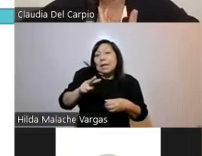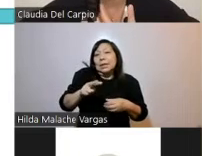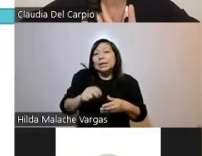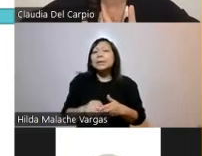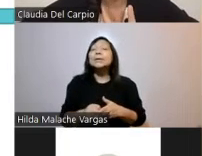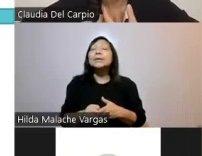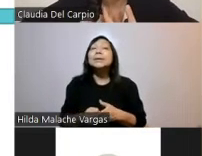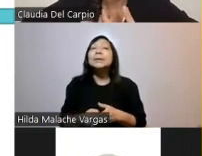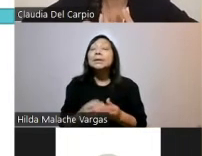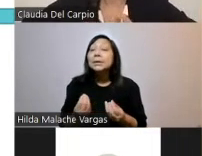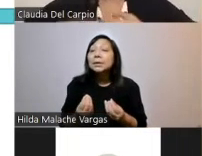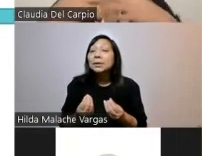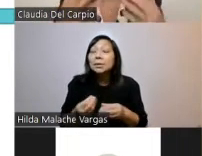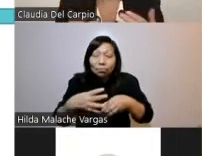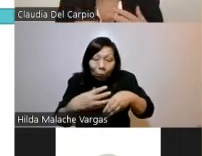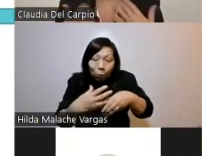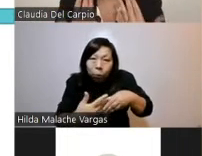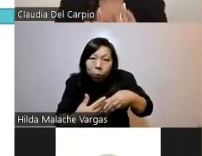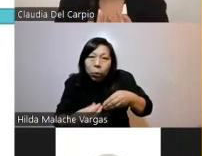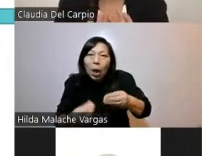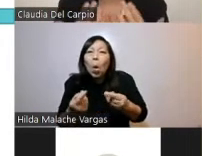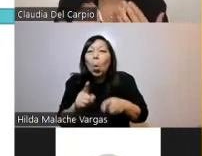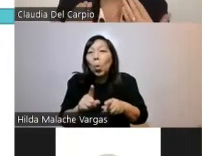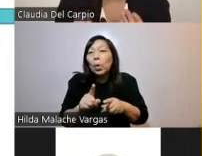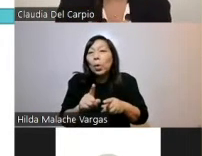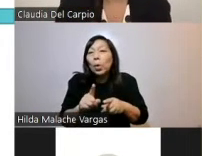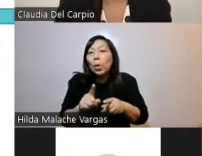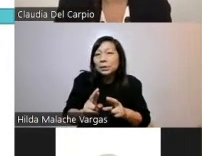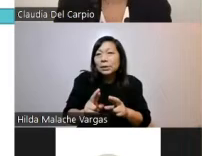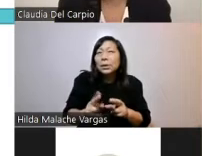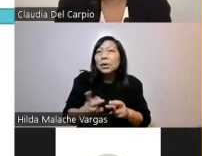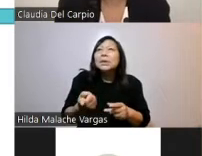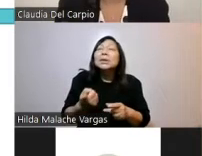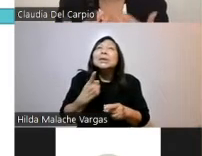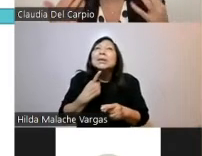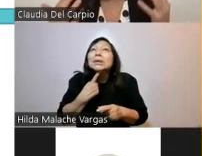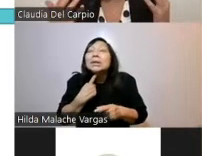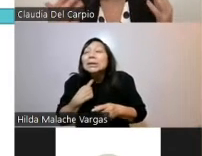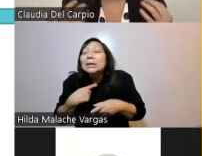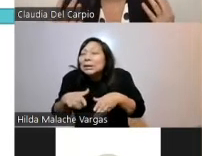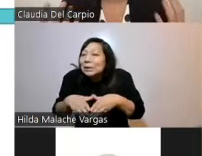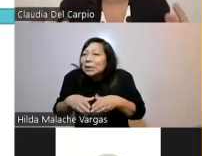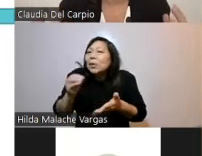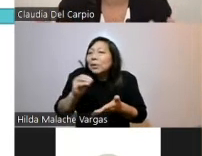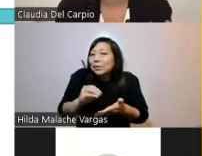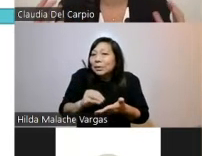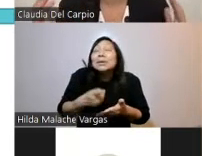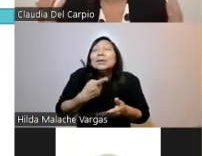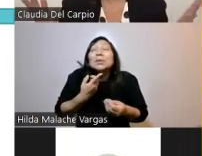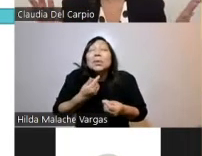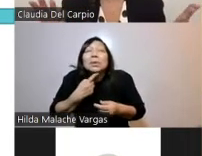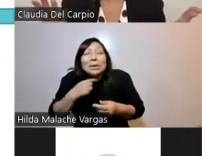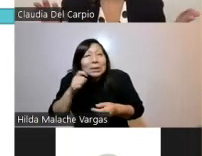lubricadas. La lubricación ocurre en respuesta a la excitación sexual. Entonces, nuevamente, la excitación sexual es